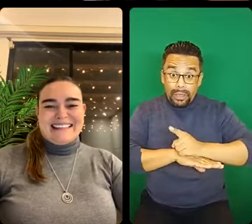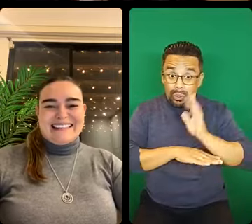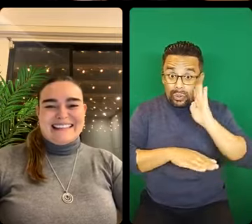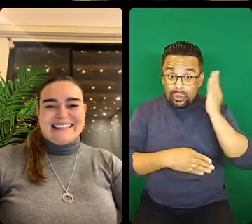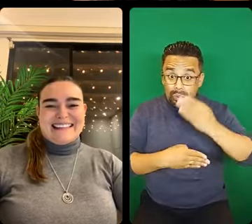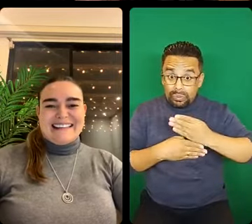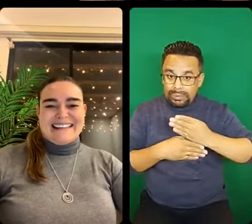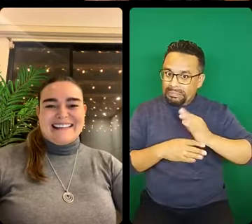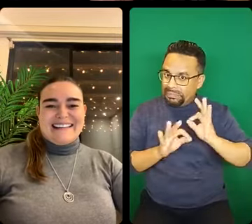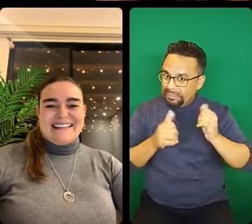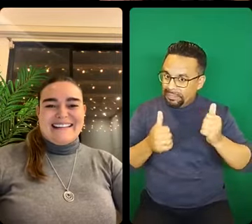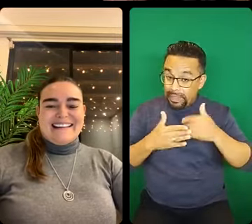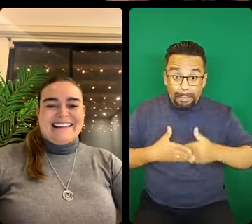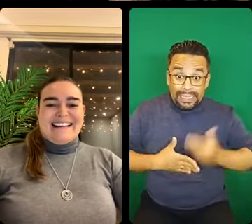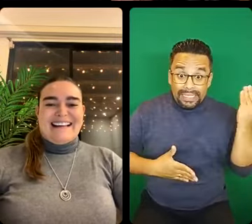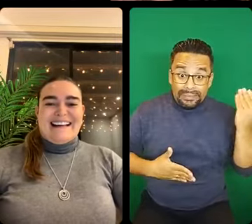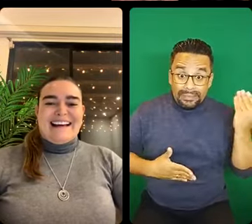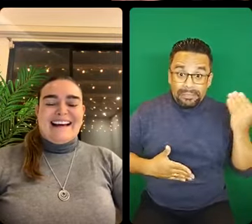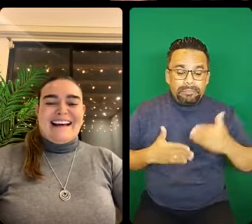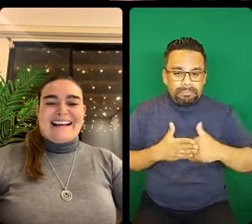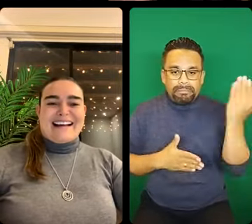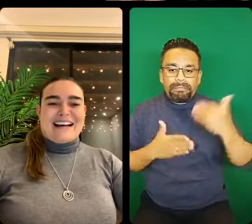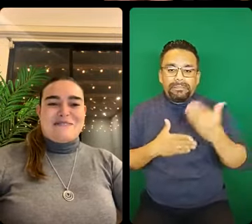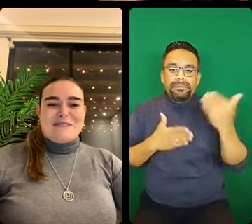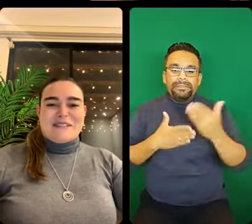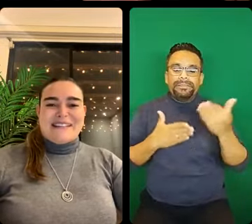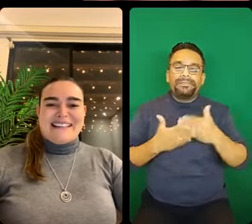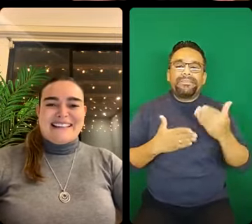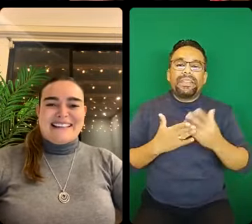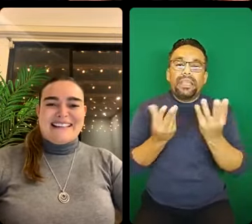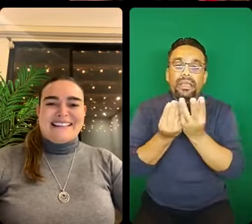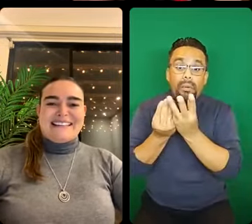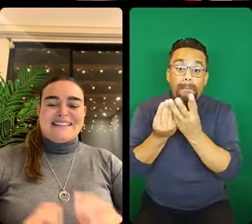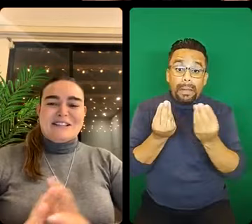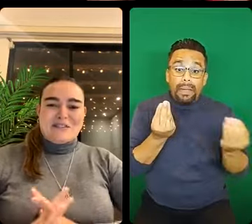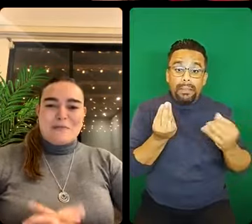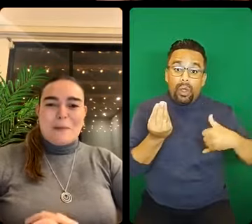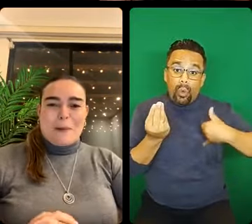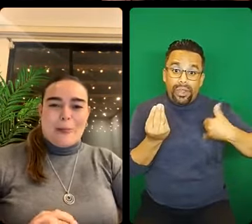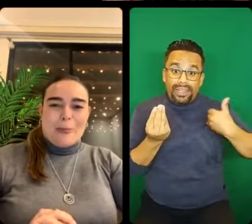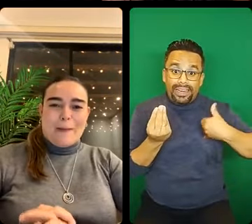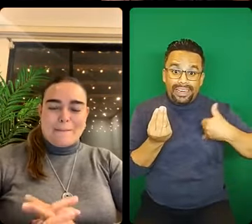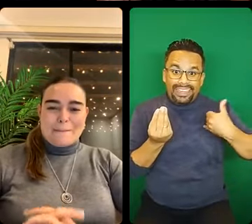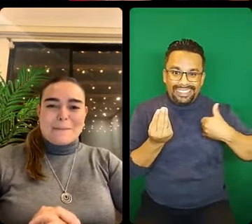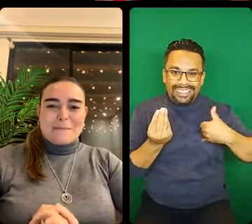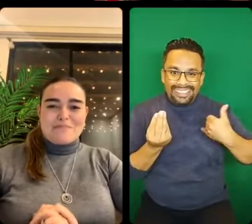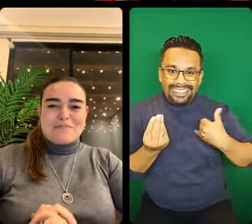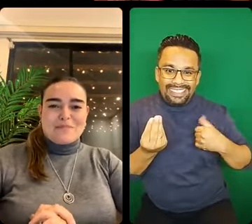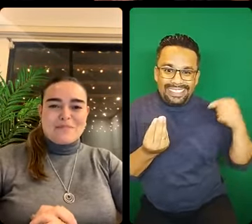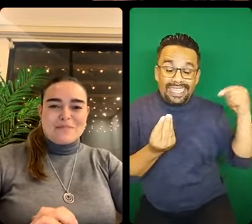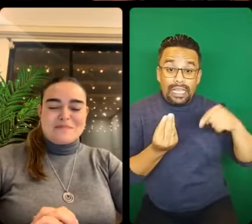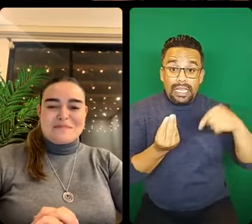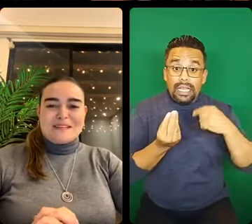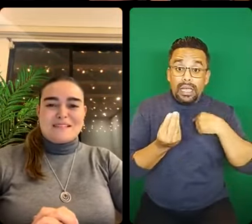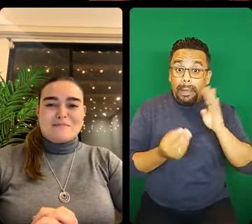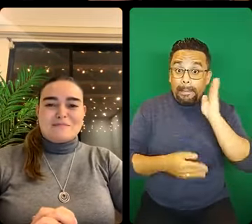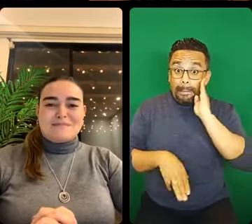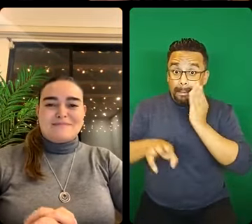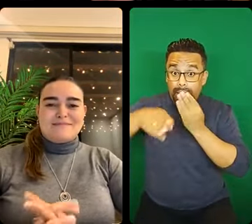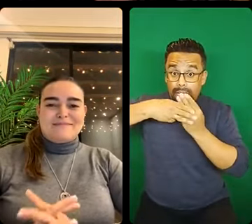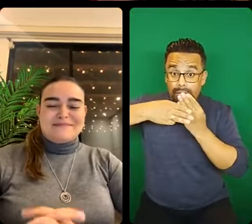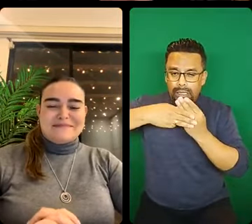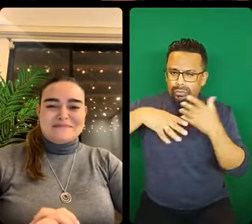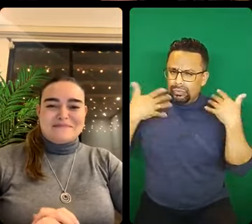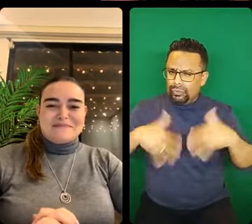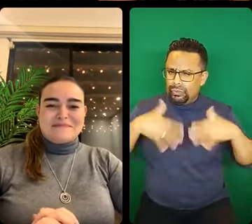Entonces, Cata, arrancamos. Voy a arrancar con la categoría juvenil. Hoy nuestra marca Motorola, que ha sido un patrocinador fiel,